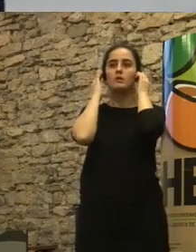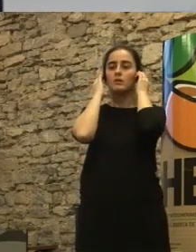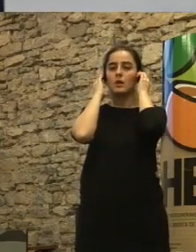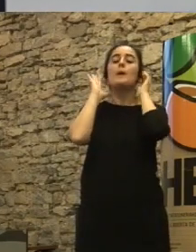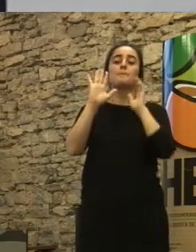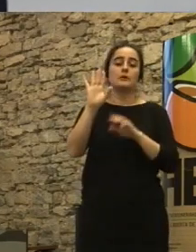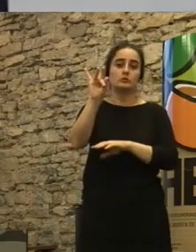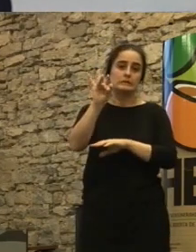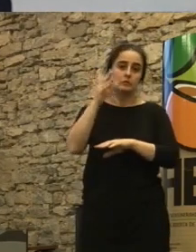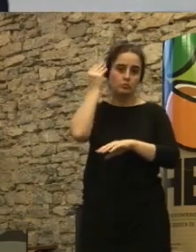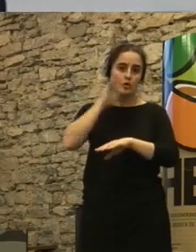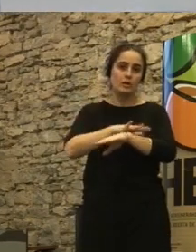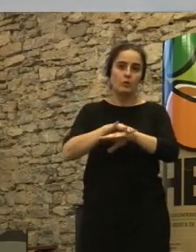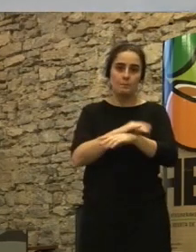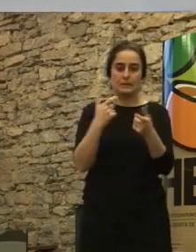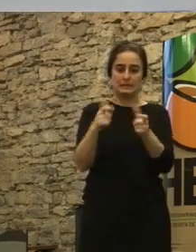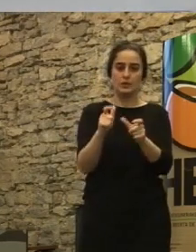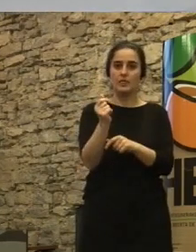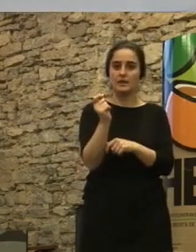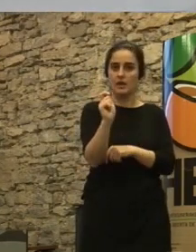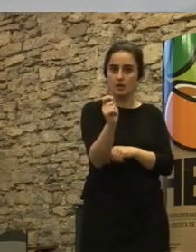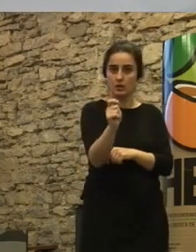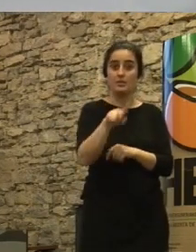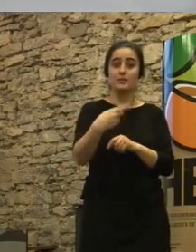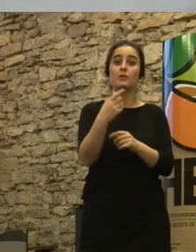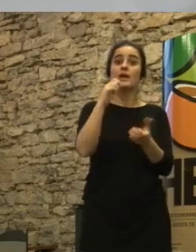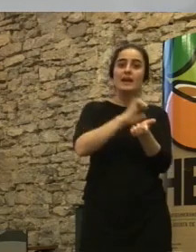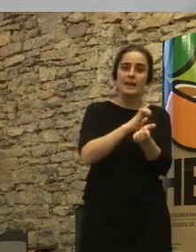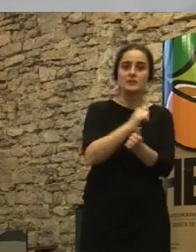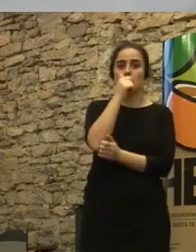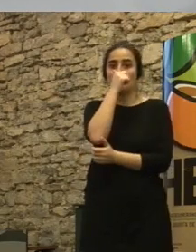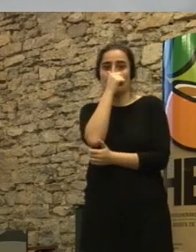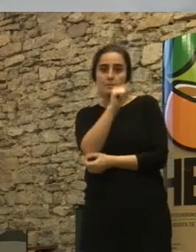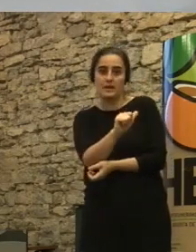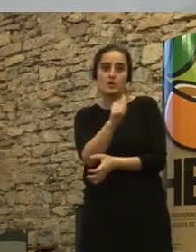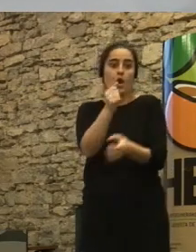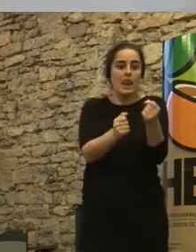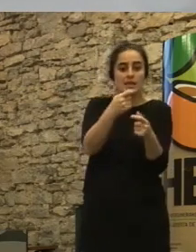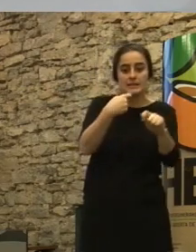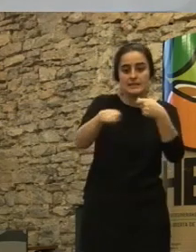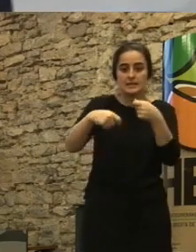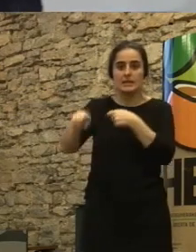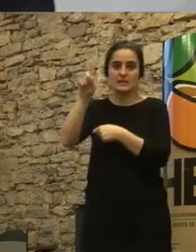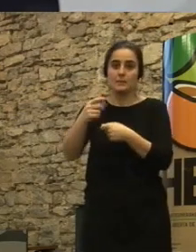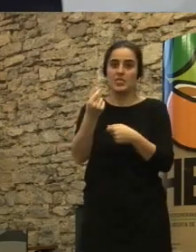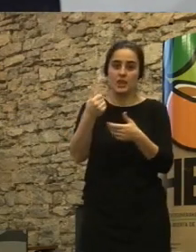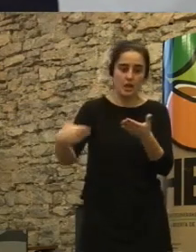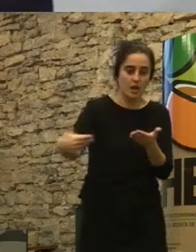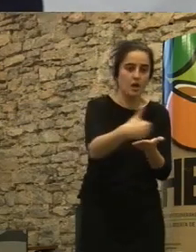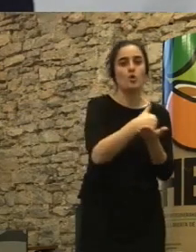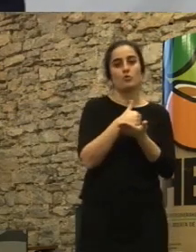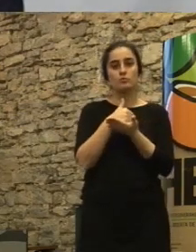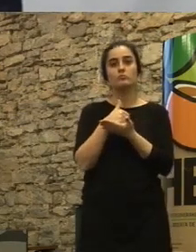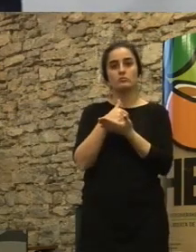les da dinero, porque, y luego las cabras, vender ese queso, vender ese vino, vender esa leche, les da dinero también. Y